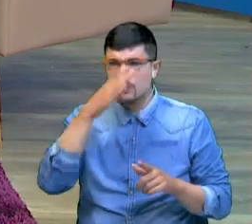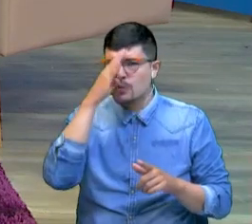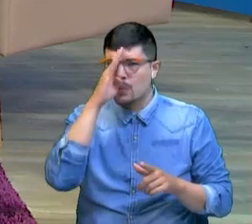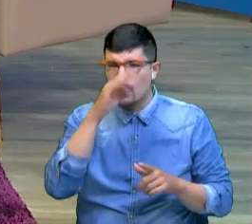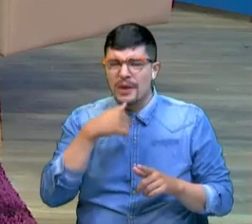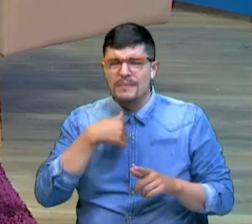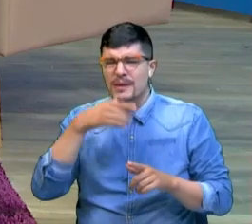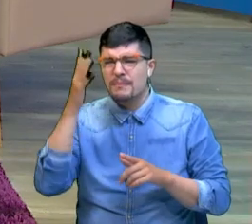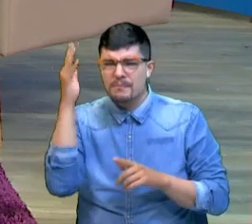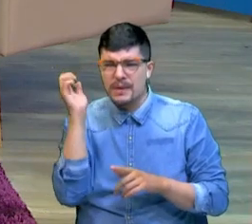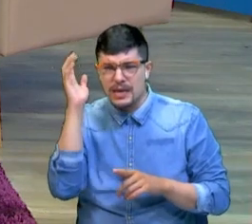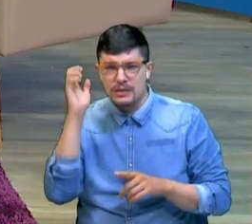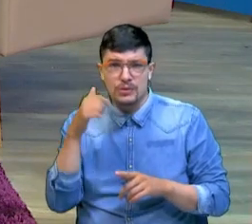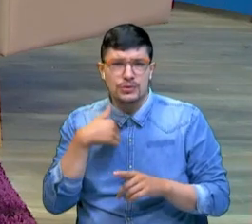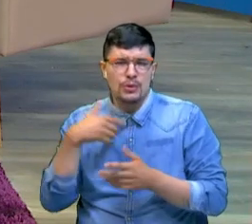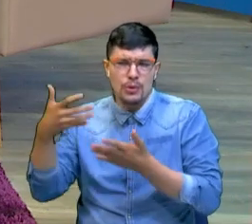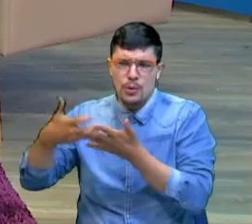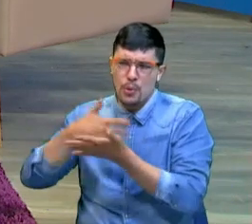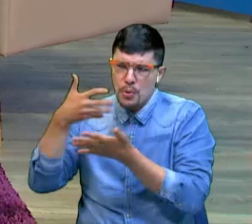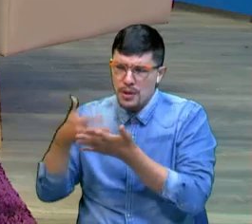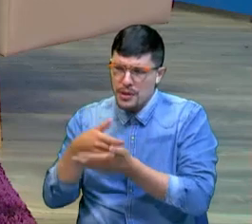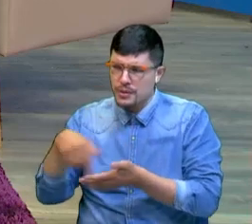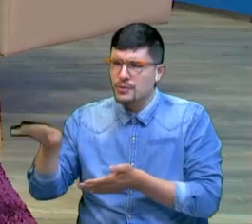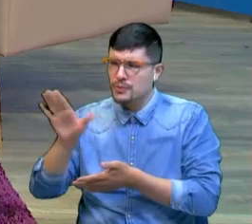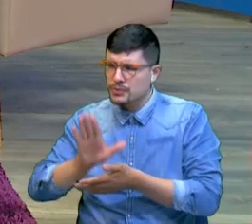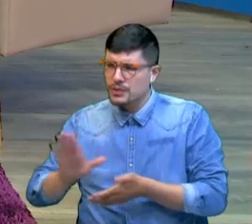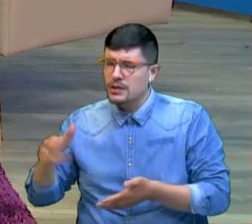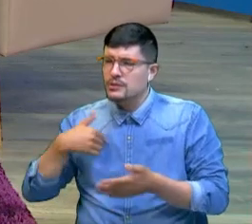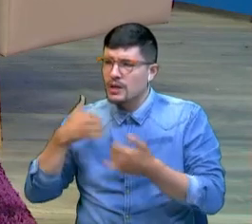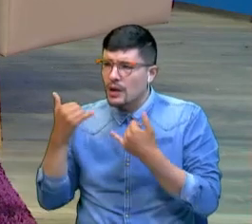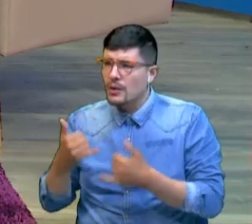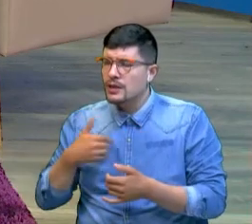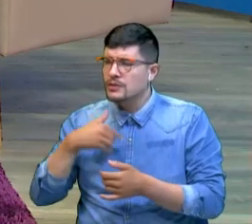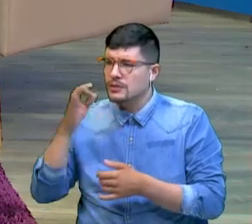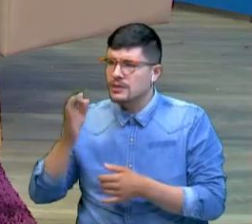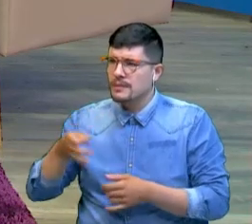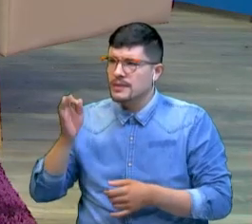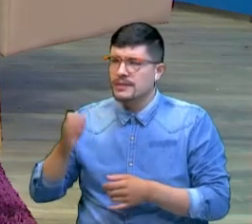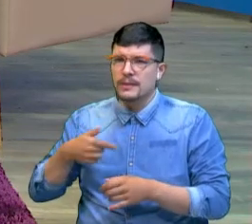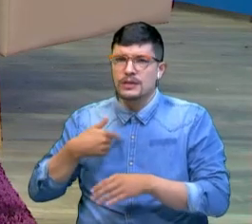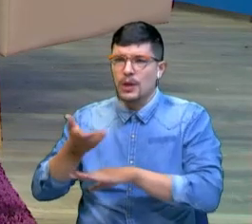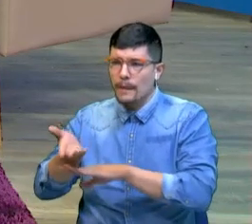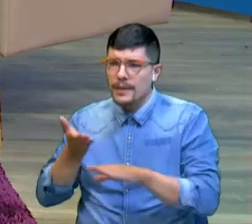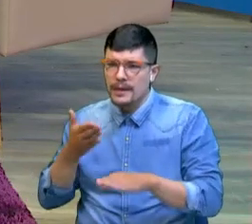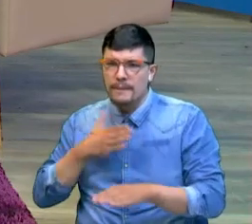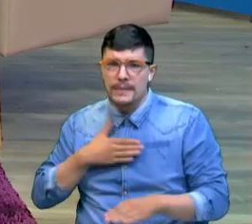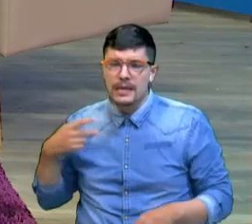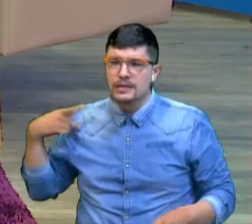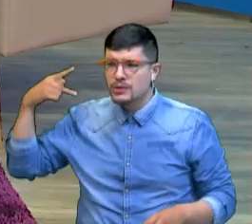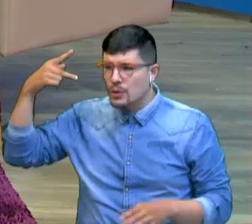Yo tomé el consejo de ustedes y estoy constantemente pidiendo